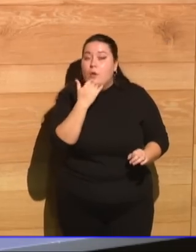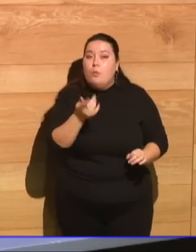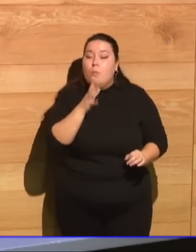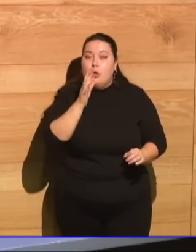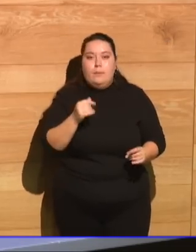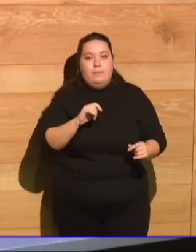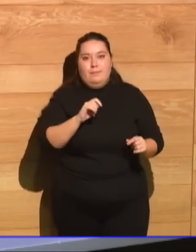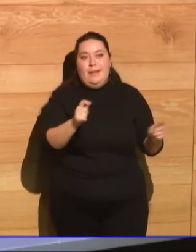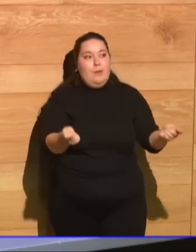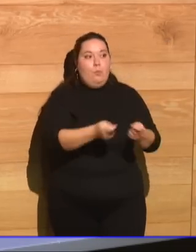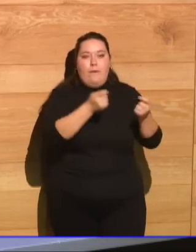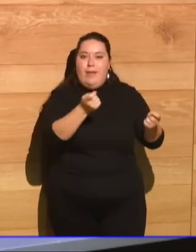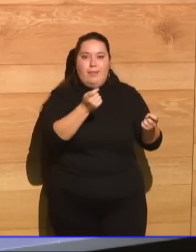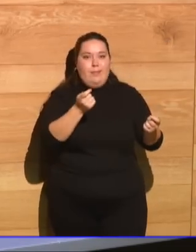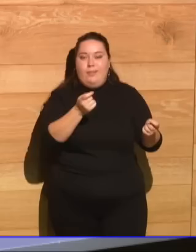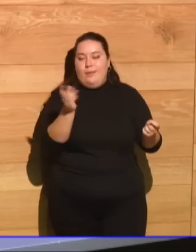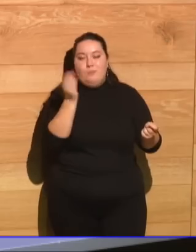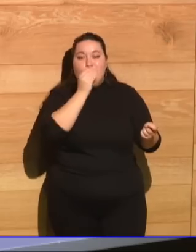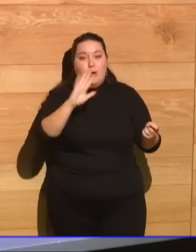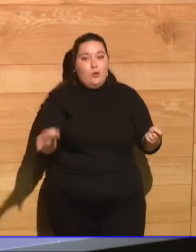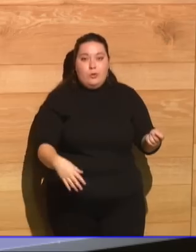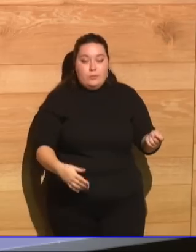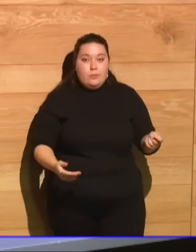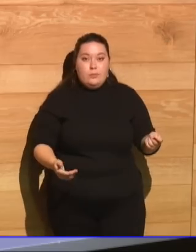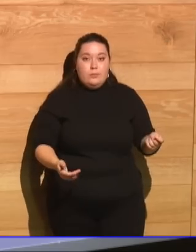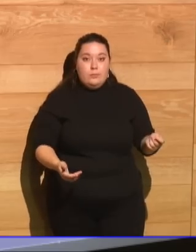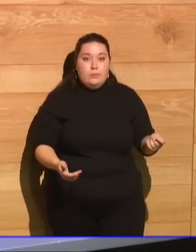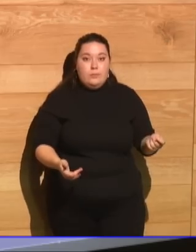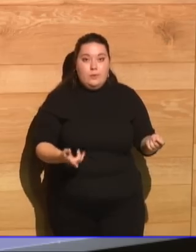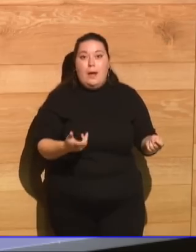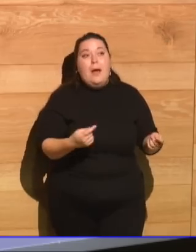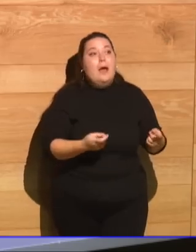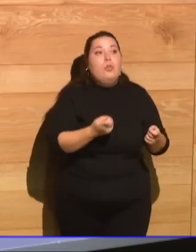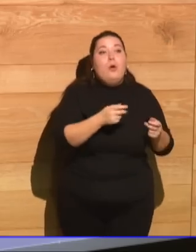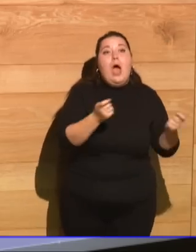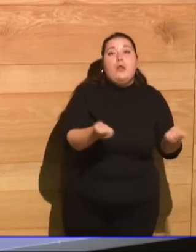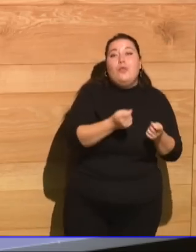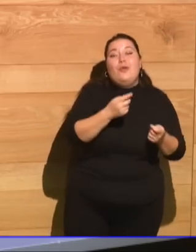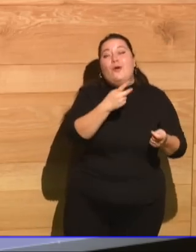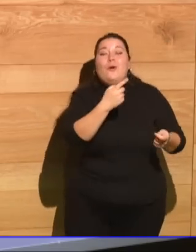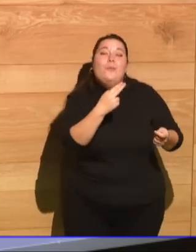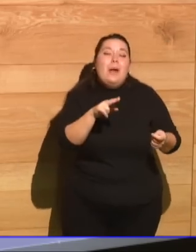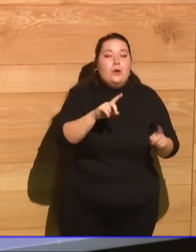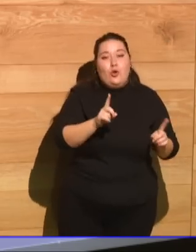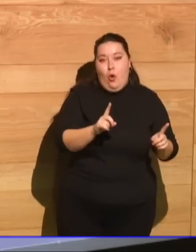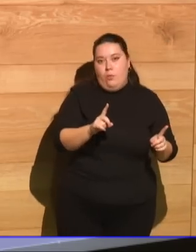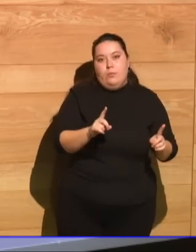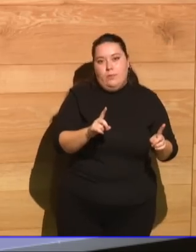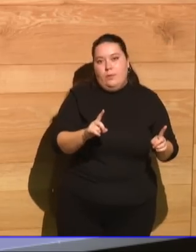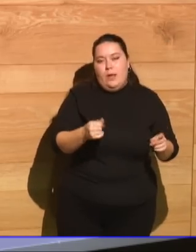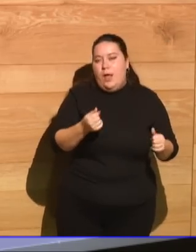un dios en la publicidad, no un tío que hace un par de anuncios y por fin hace su película, sino gente que ya ha manejado